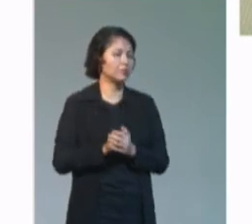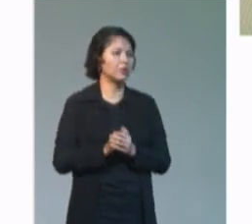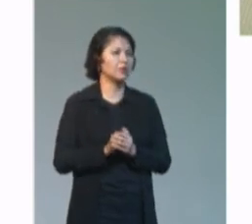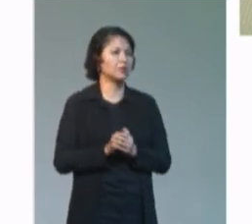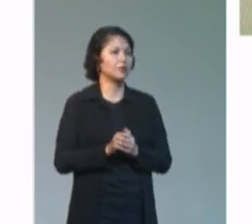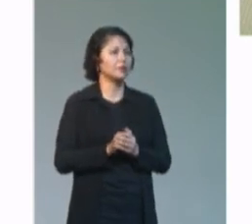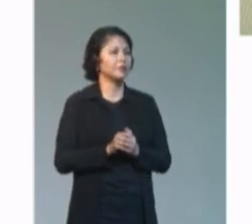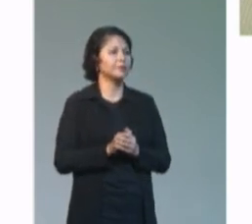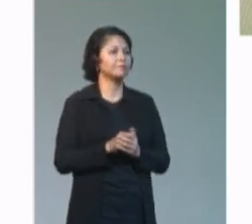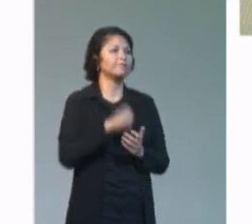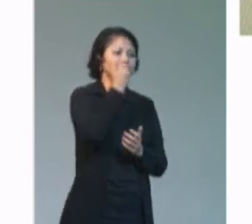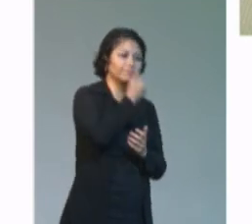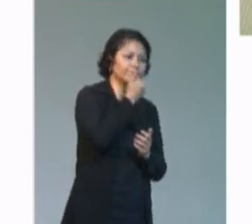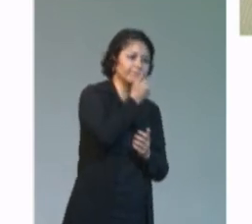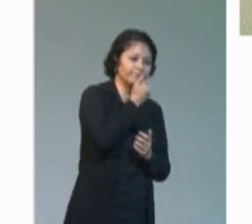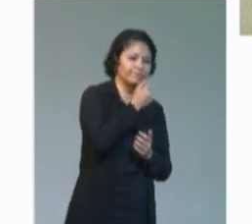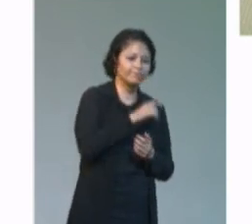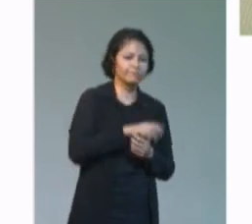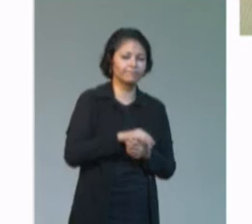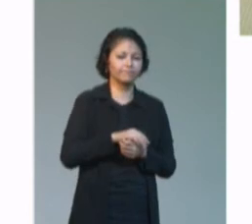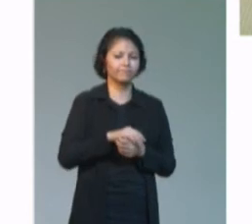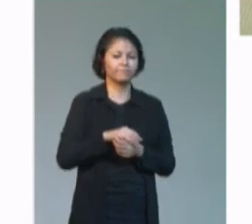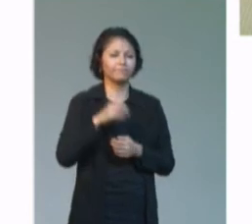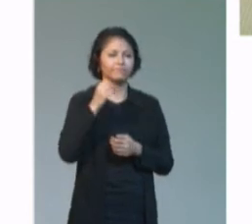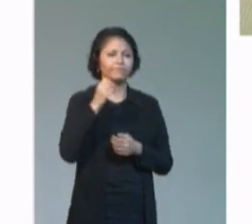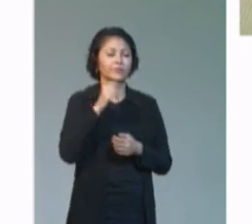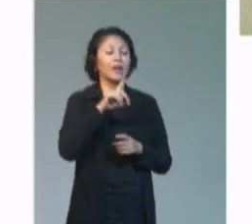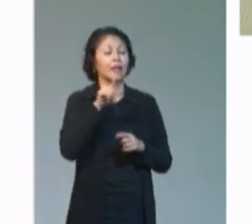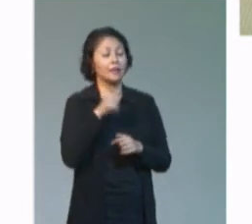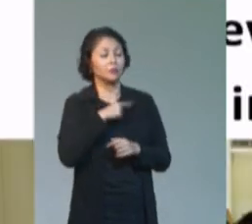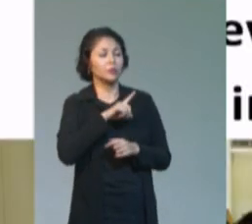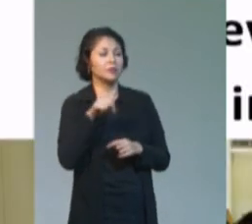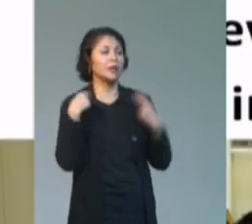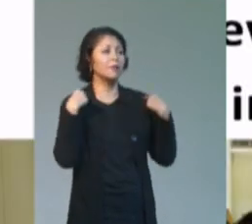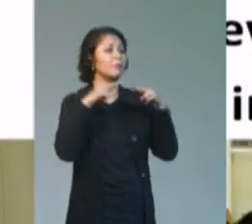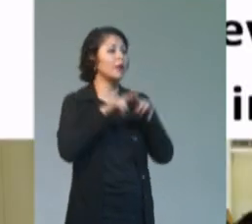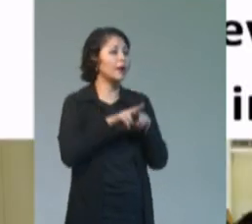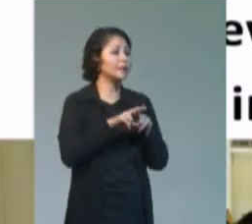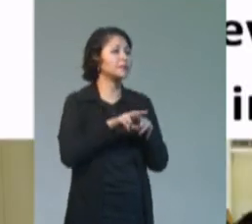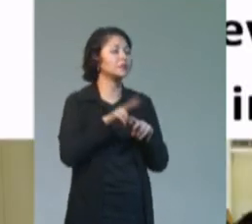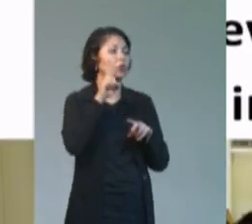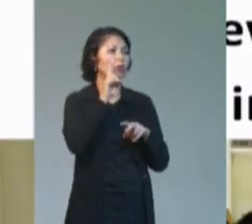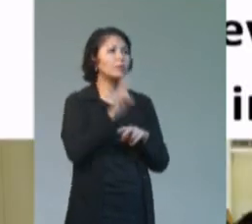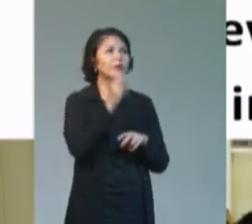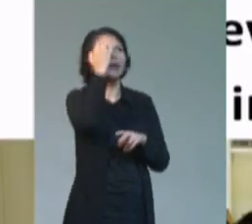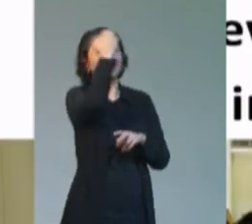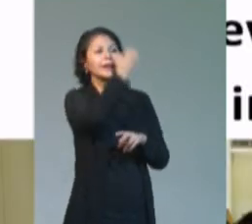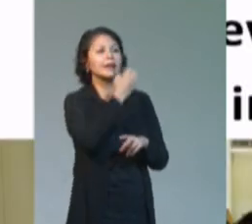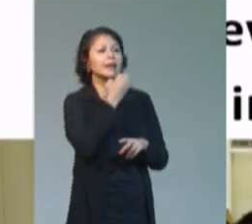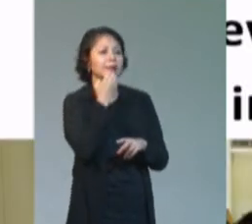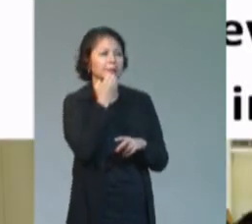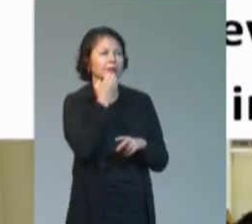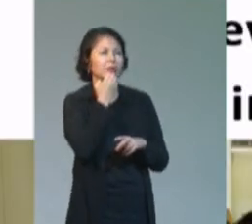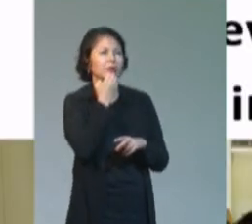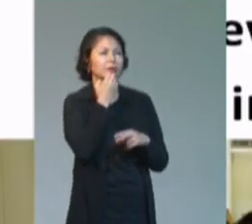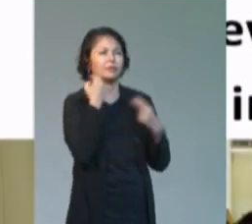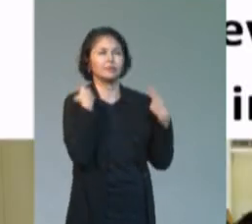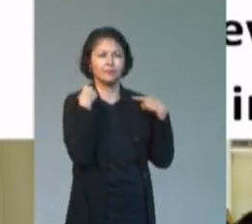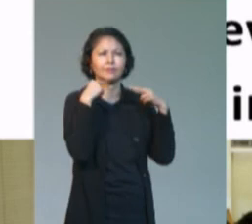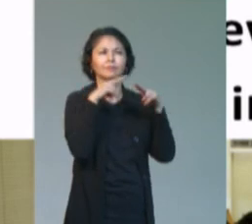y es pasar también de lo que sería de una evaluación sumativa a una evaluación auténtica donde nosotros de verdad